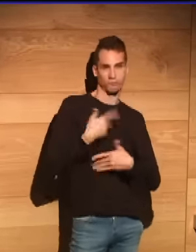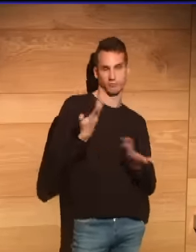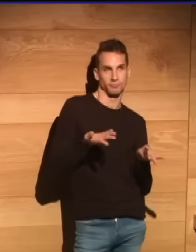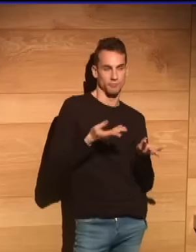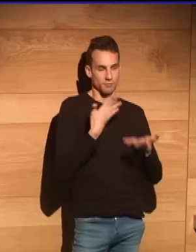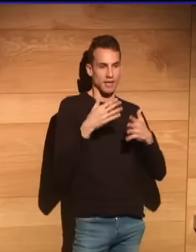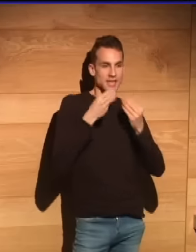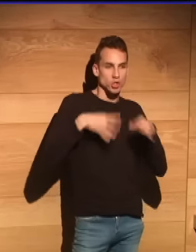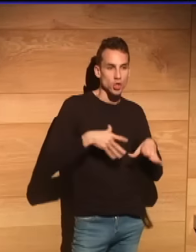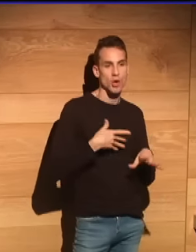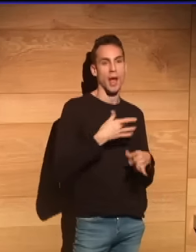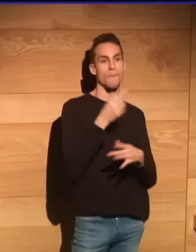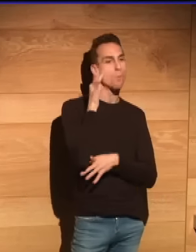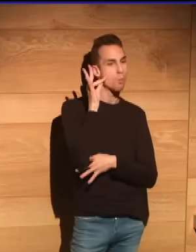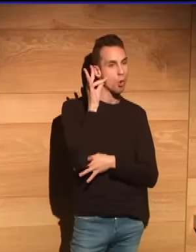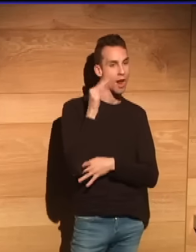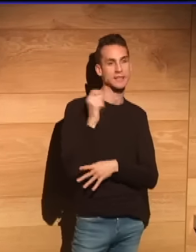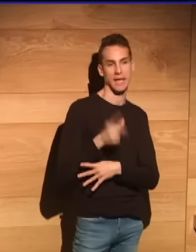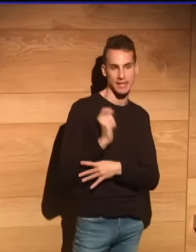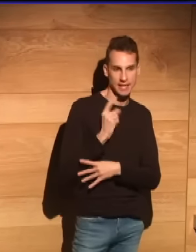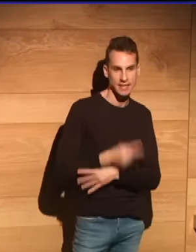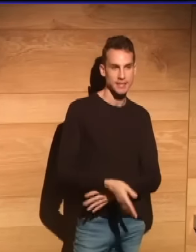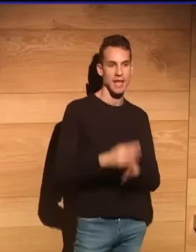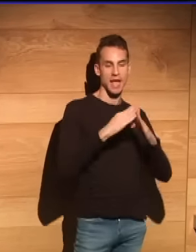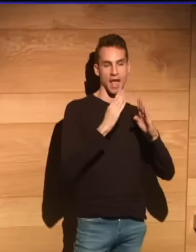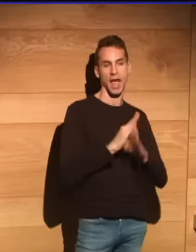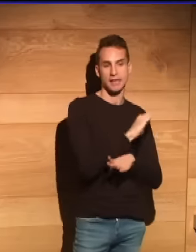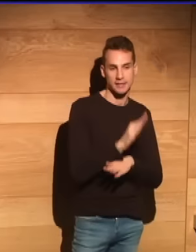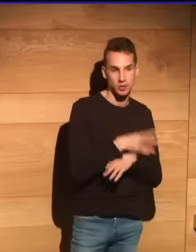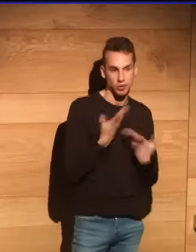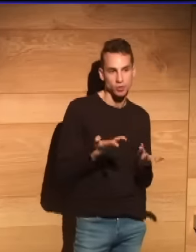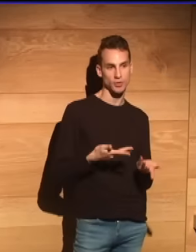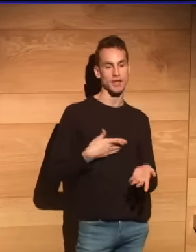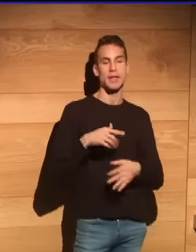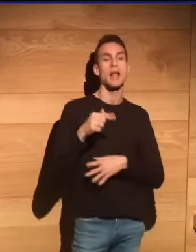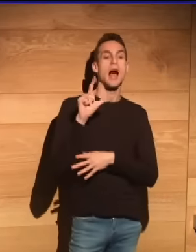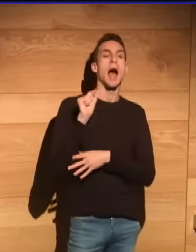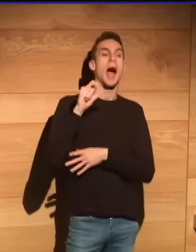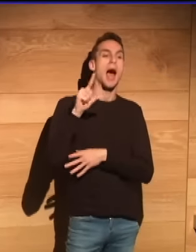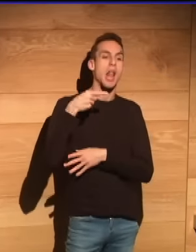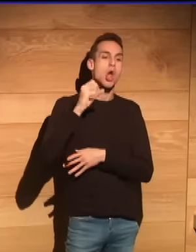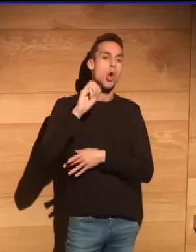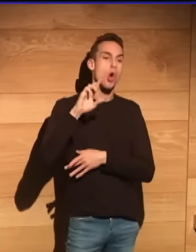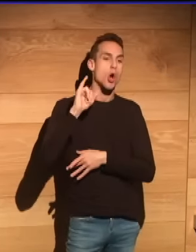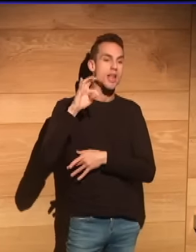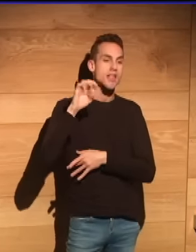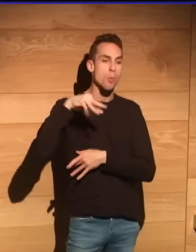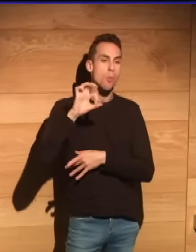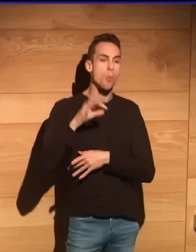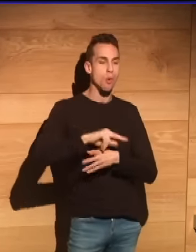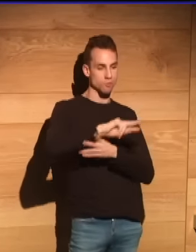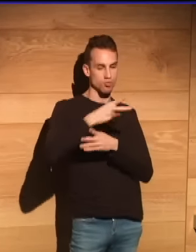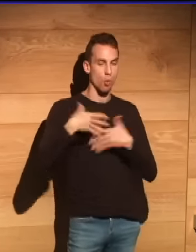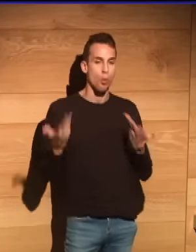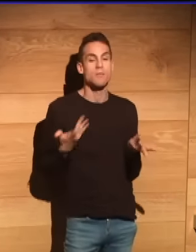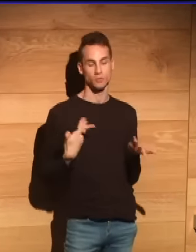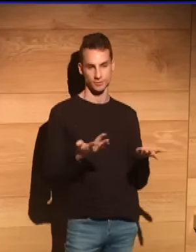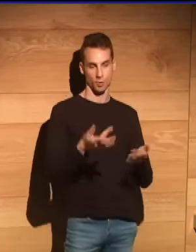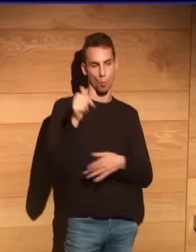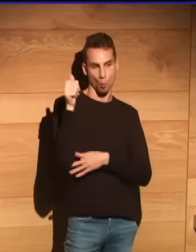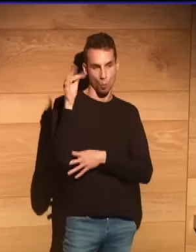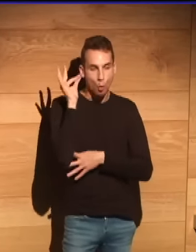del pasado. Y por lo tanto es un tema ya de la propia modelo de entrenamiento, ¿no? Esto se queda muy manifiesto con un